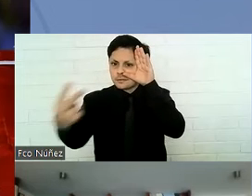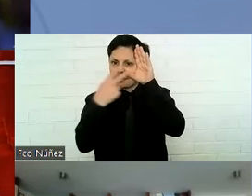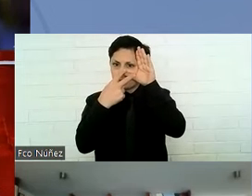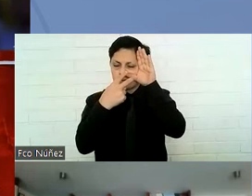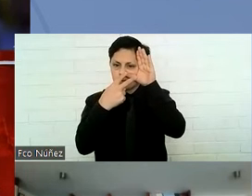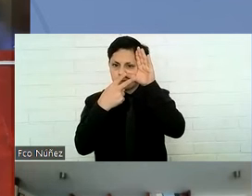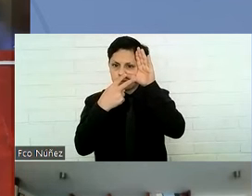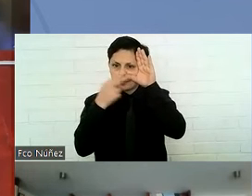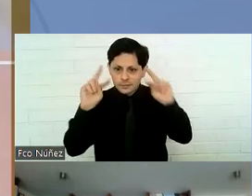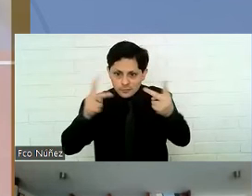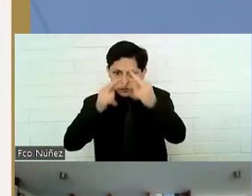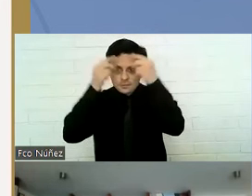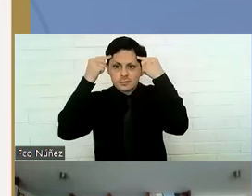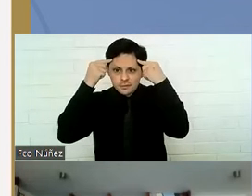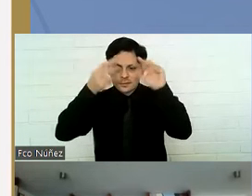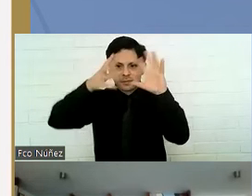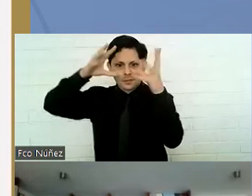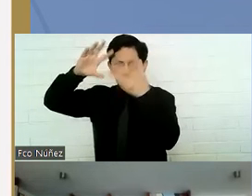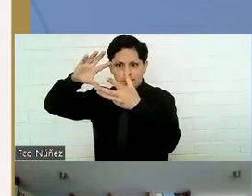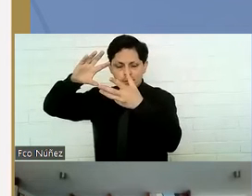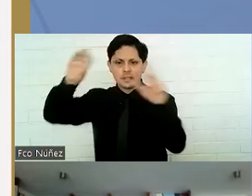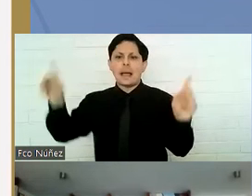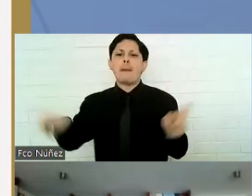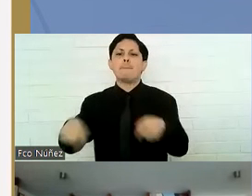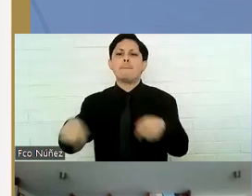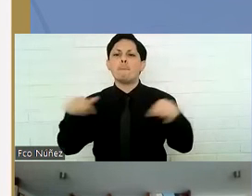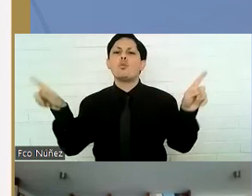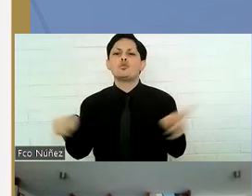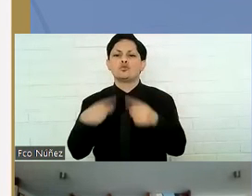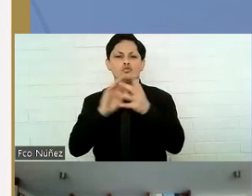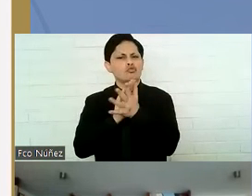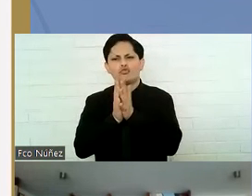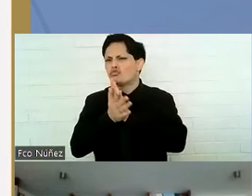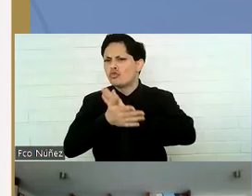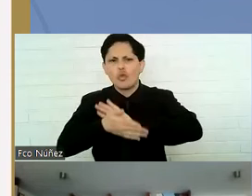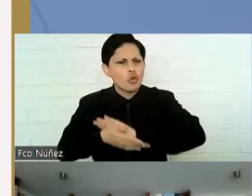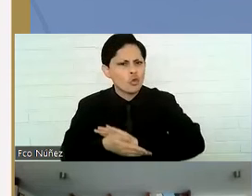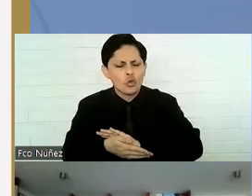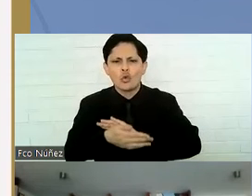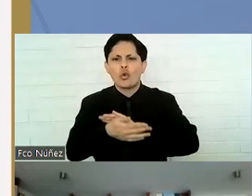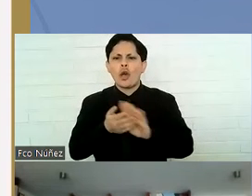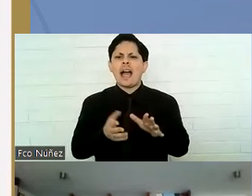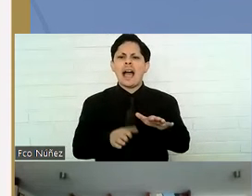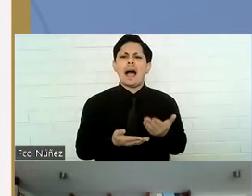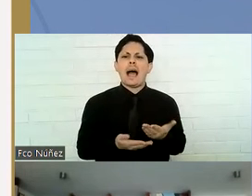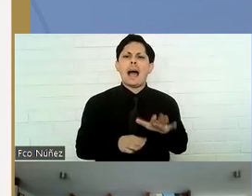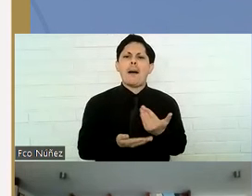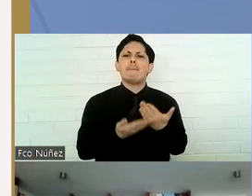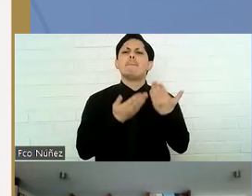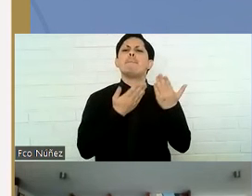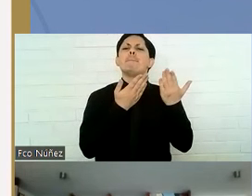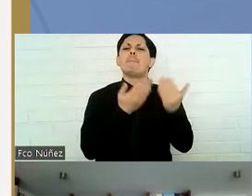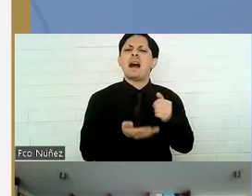es fascinante ver todos los aportes que tienen todos estos movimientos,